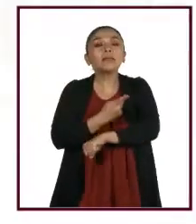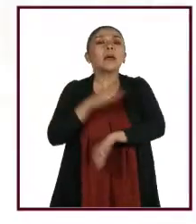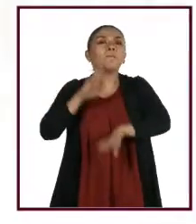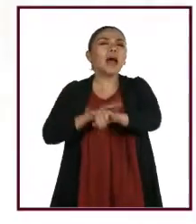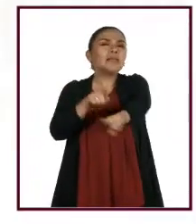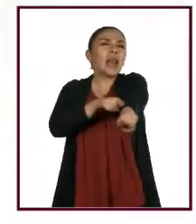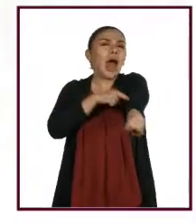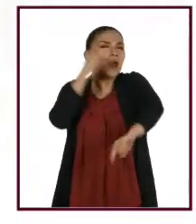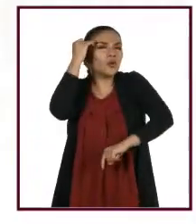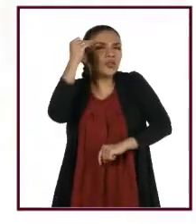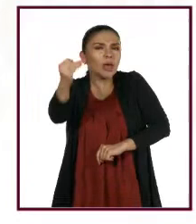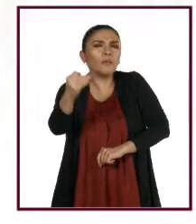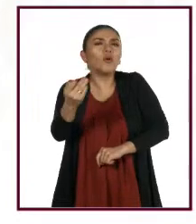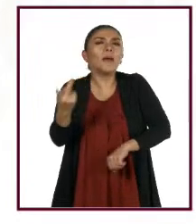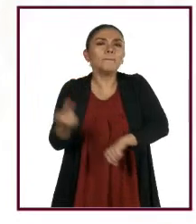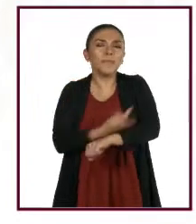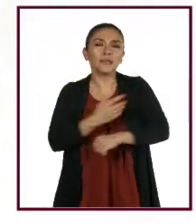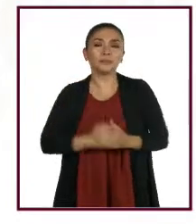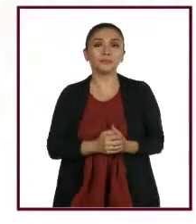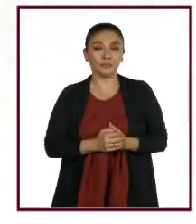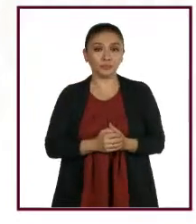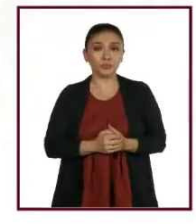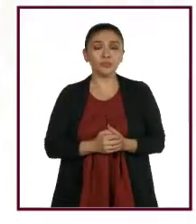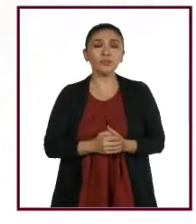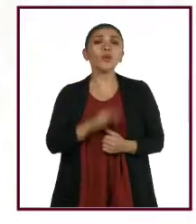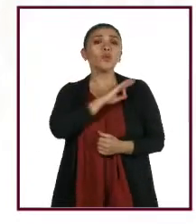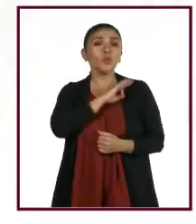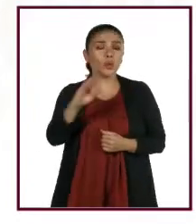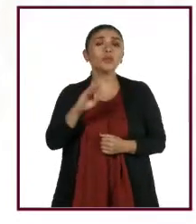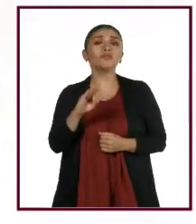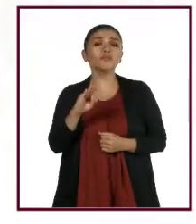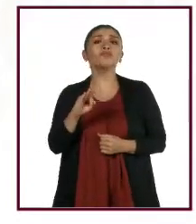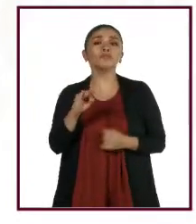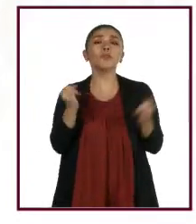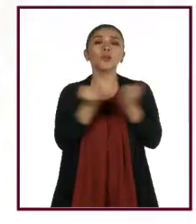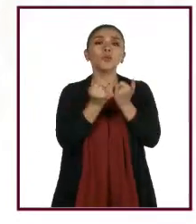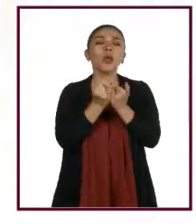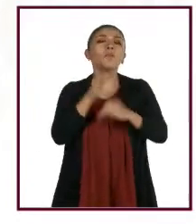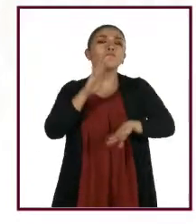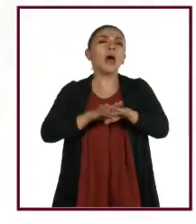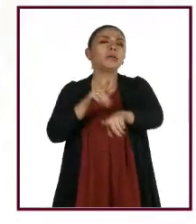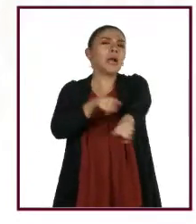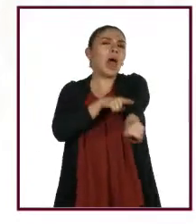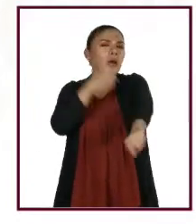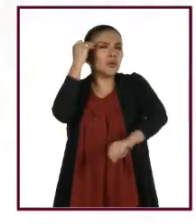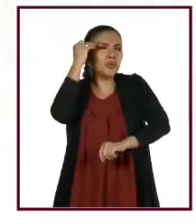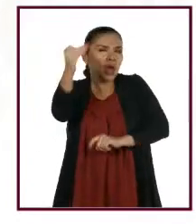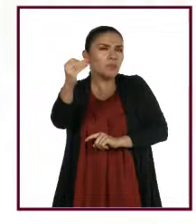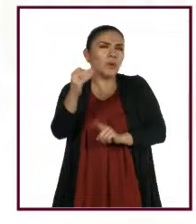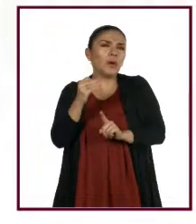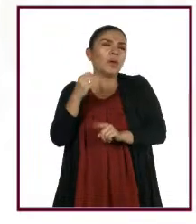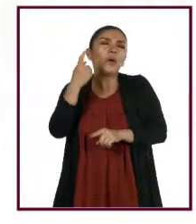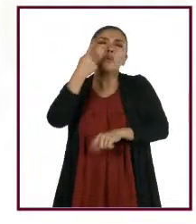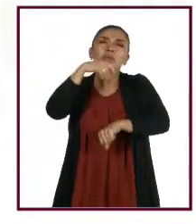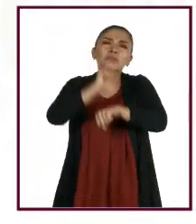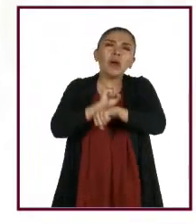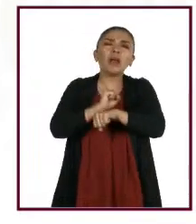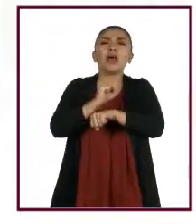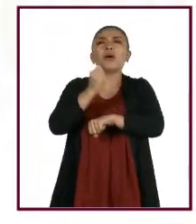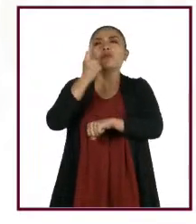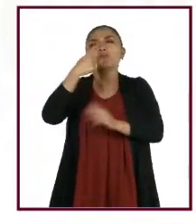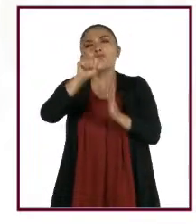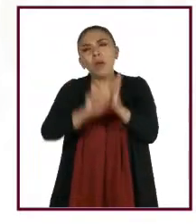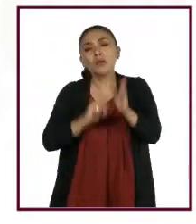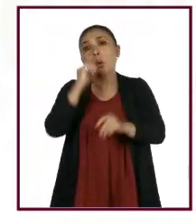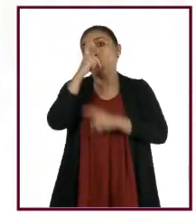plazo. Podemos tener ya de manera crónica, es decir, a lo largo del tiempo, por semanas, meses